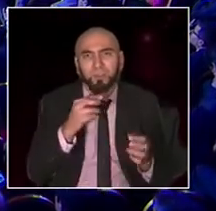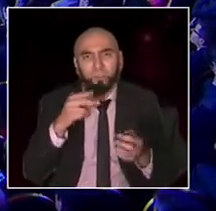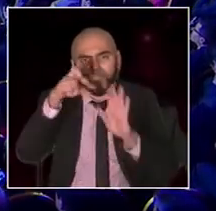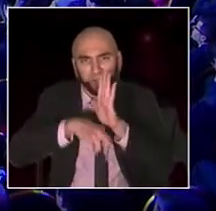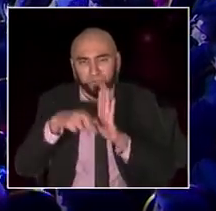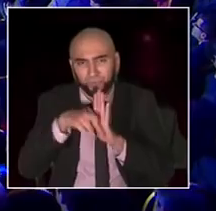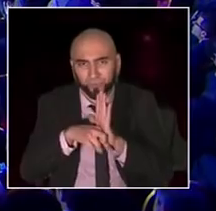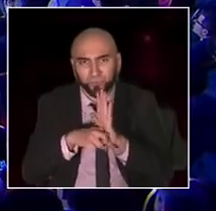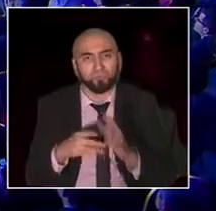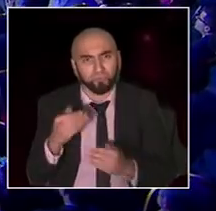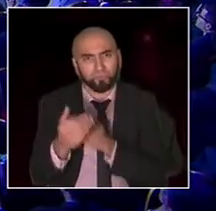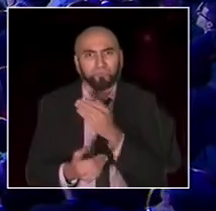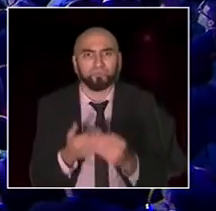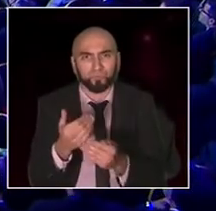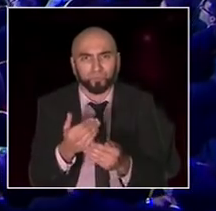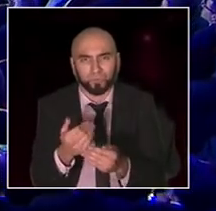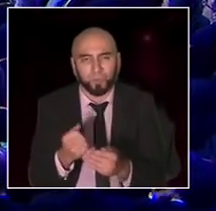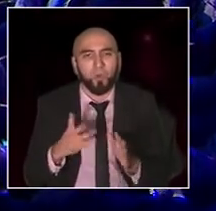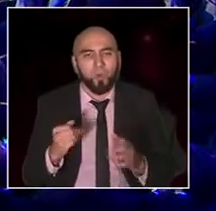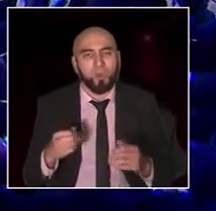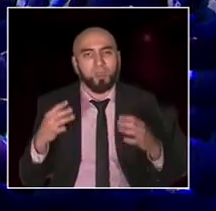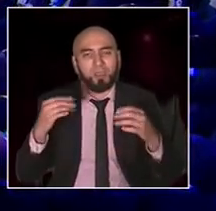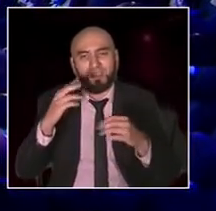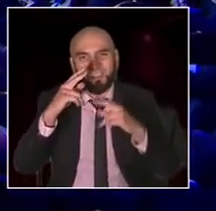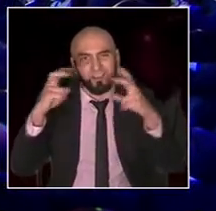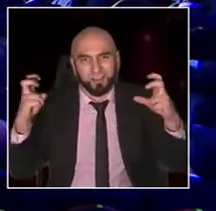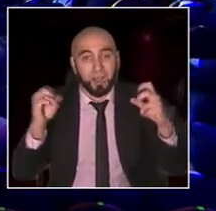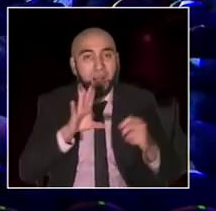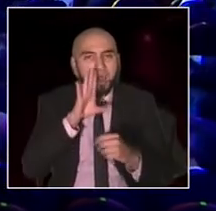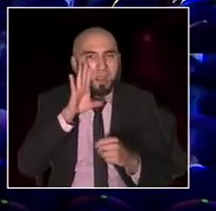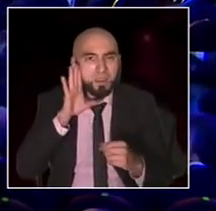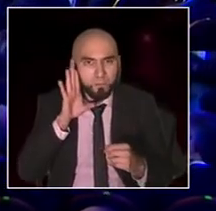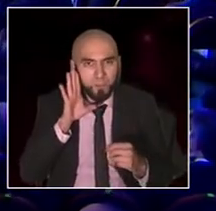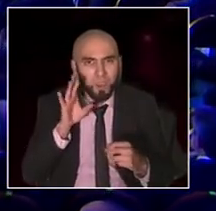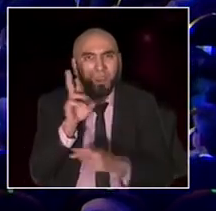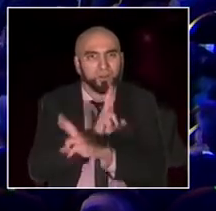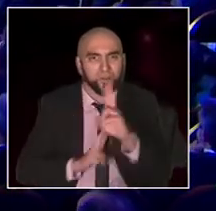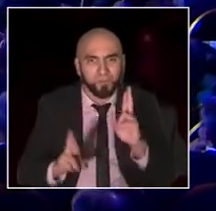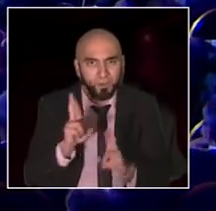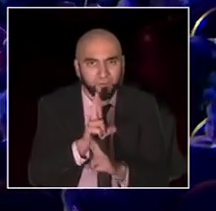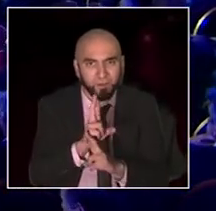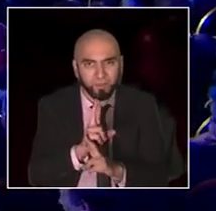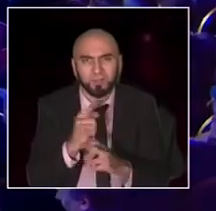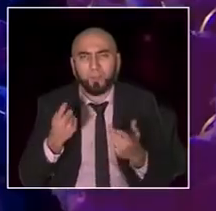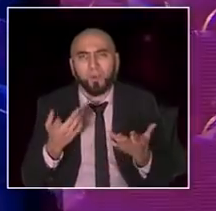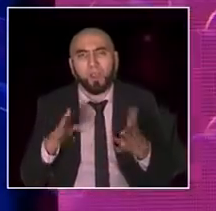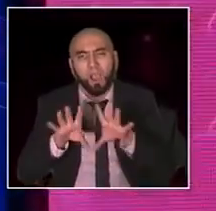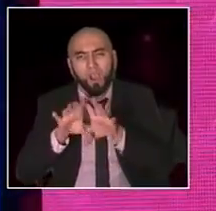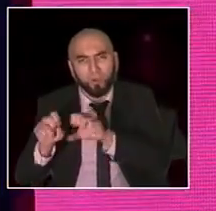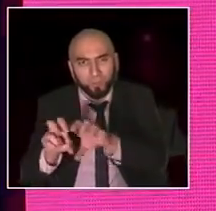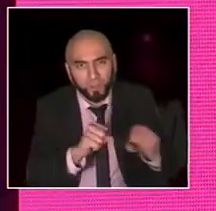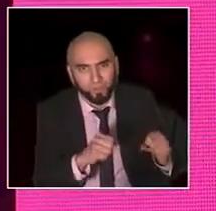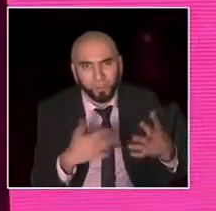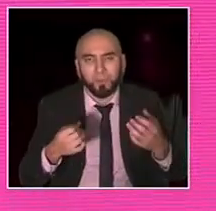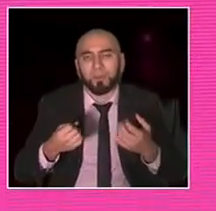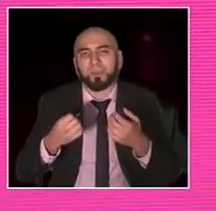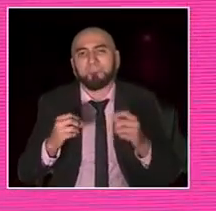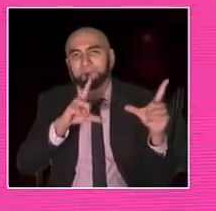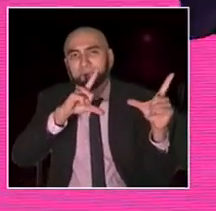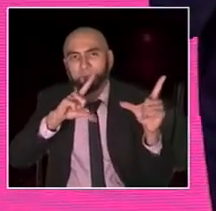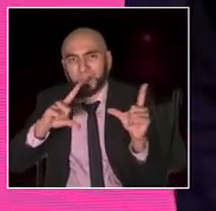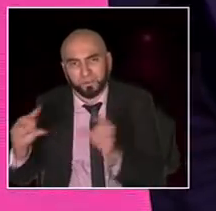son proyectos de energías limpias y renovables. Estamos avanzando hacia un acuerdo de descarbonización que permite que no